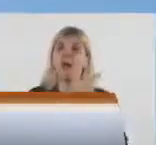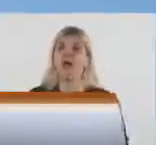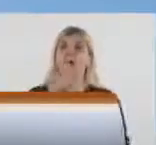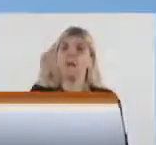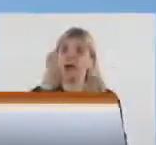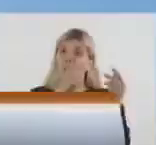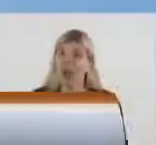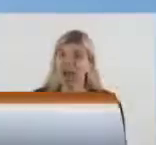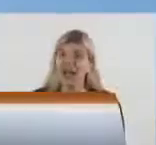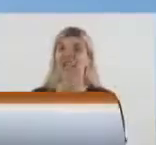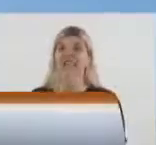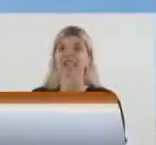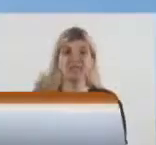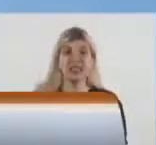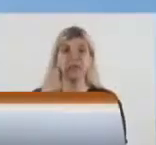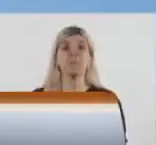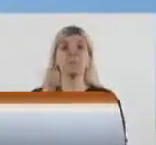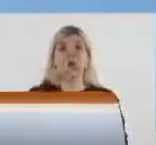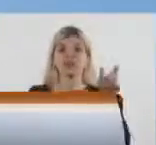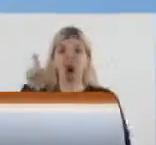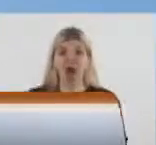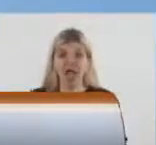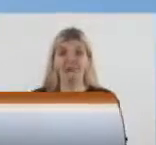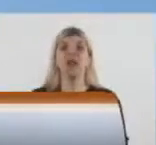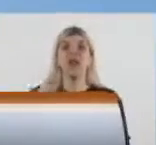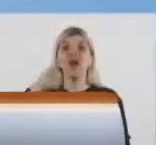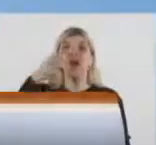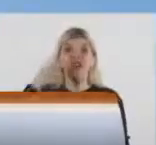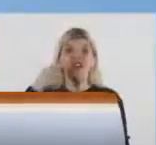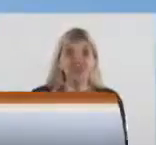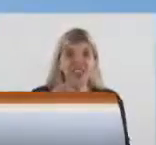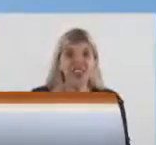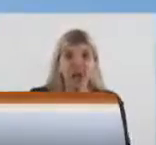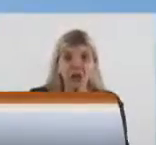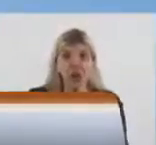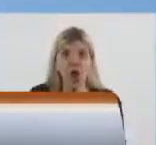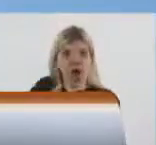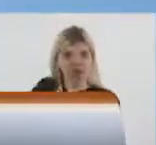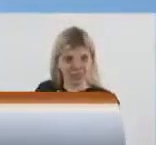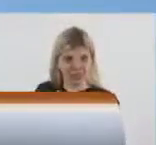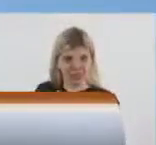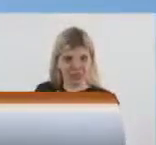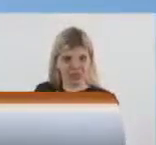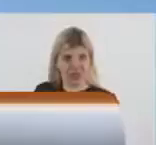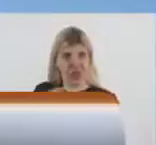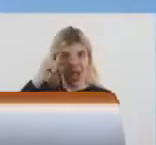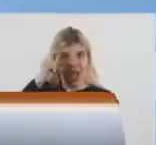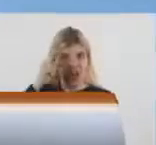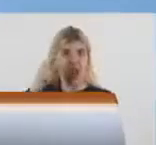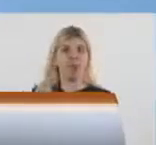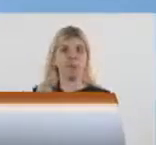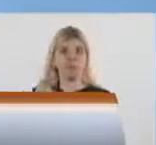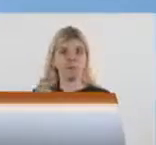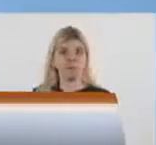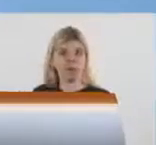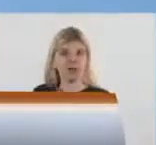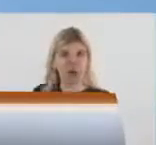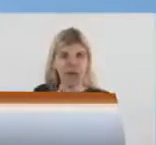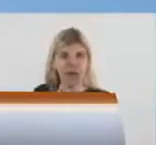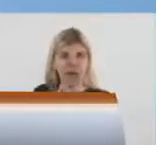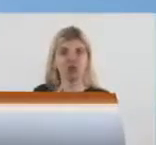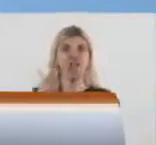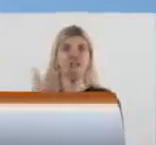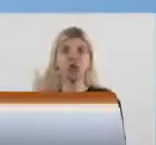antes de fin de año que durante enero tendremos alrededor de dosis suficientes como para vacunar a